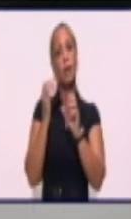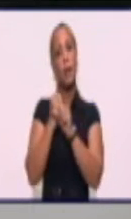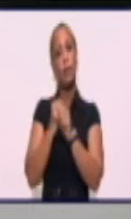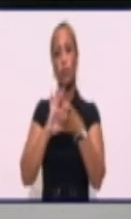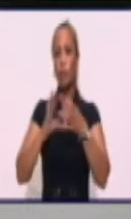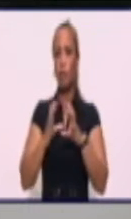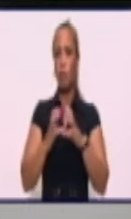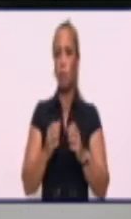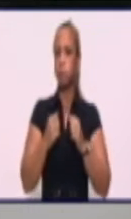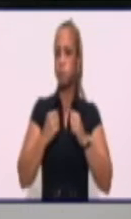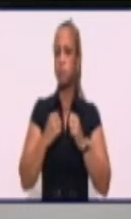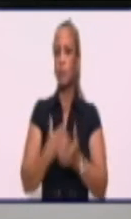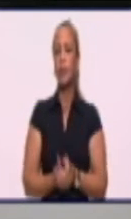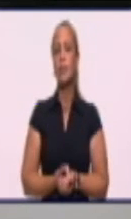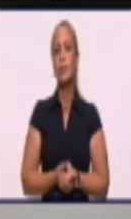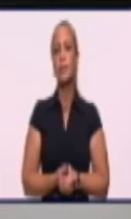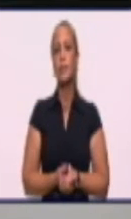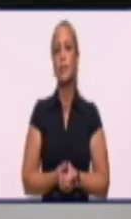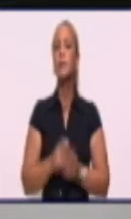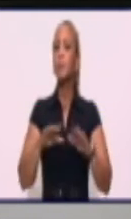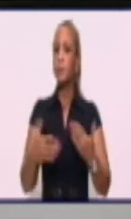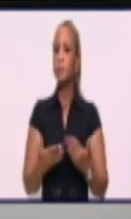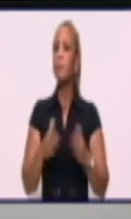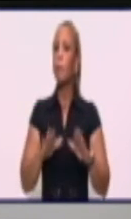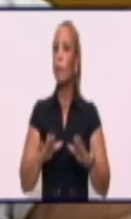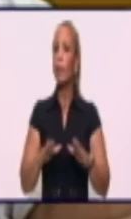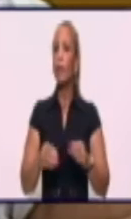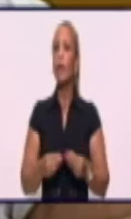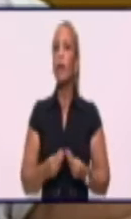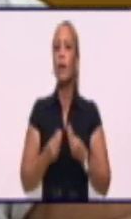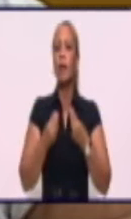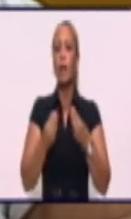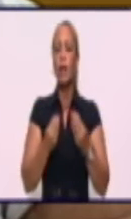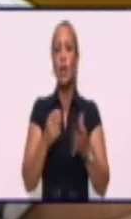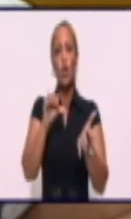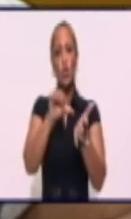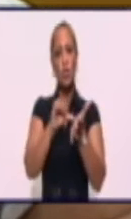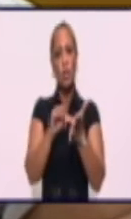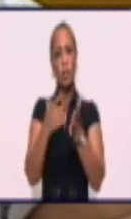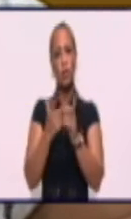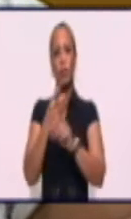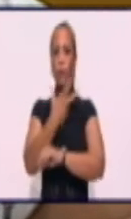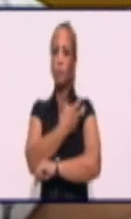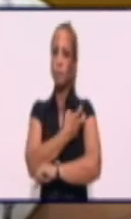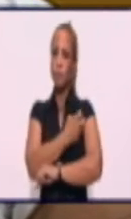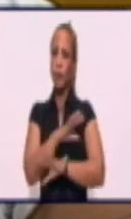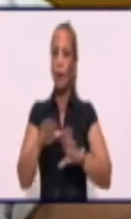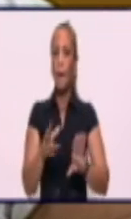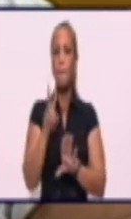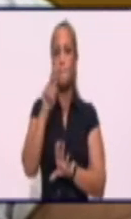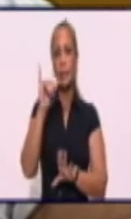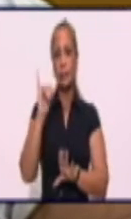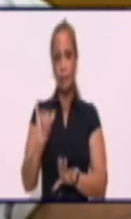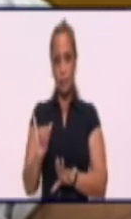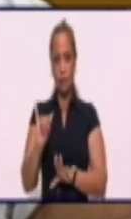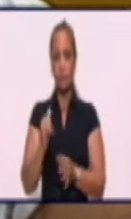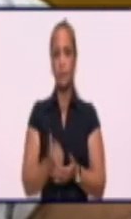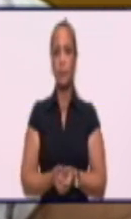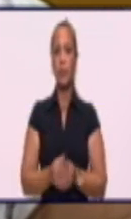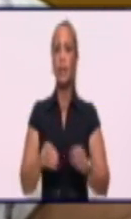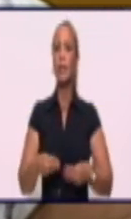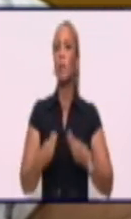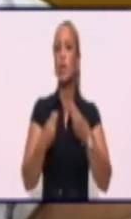ello, Aide. Sí, precisamente nosotros estamos declarando, Yunel, los centros de vacunación en 26, que le estamos haciendo entrega